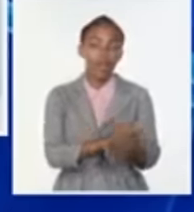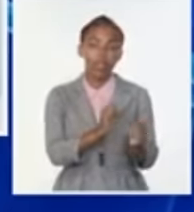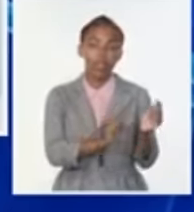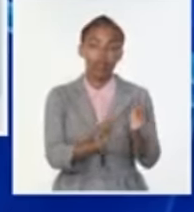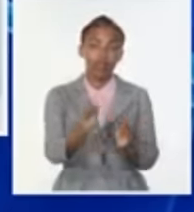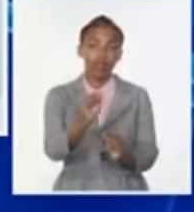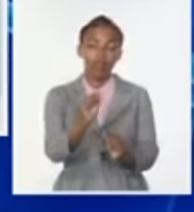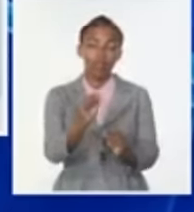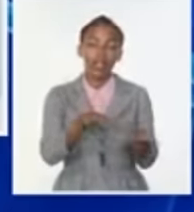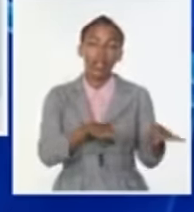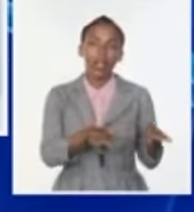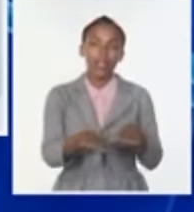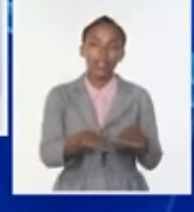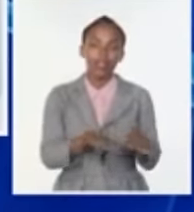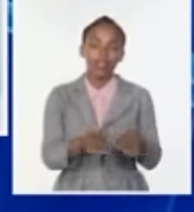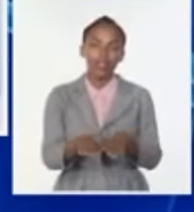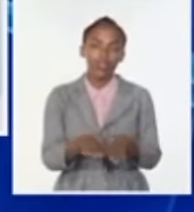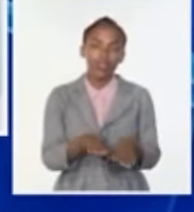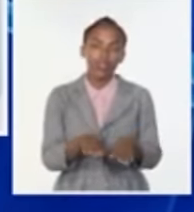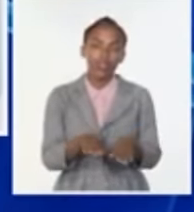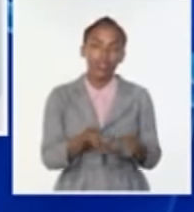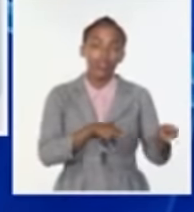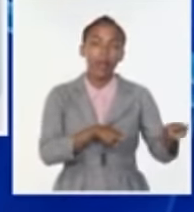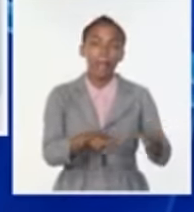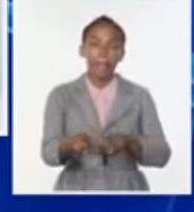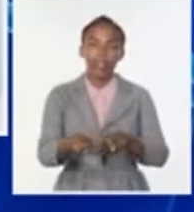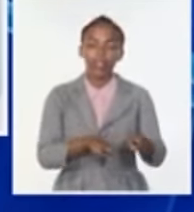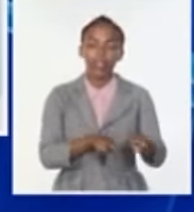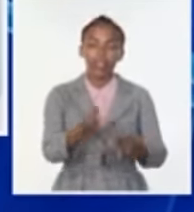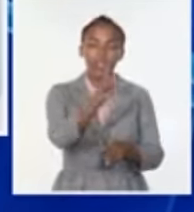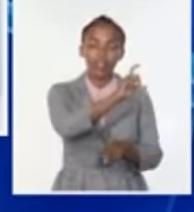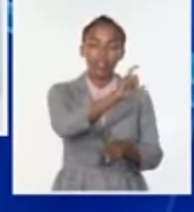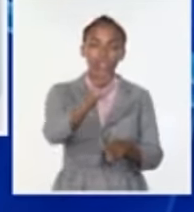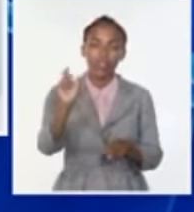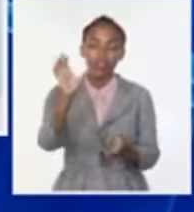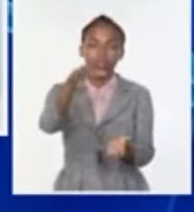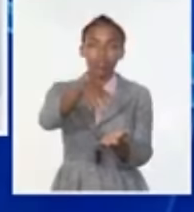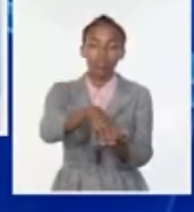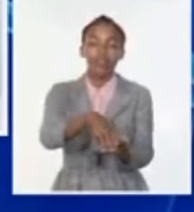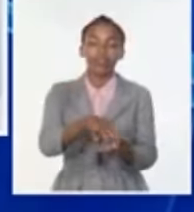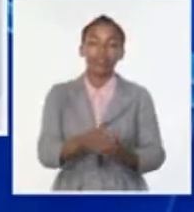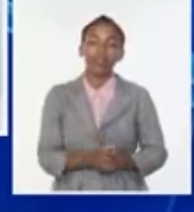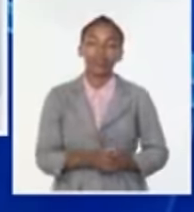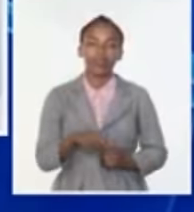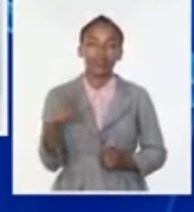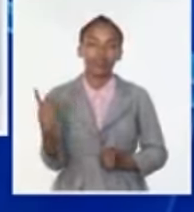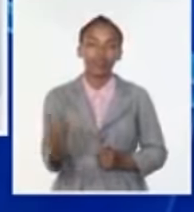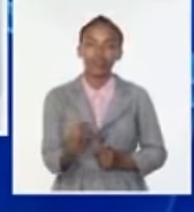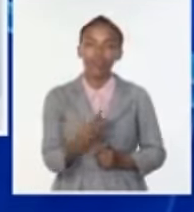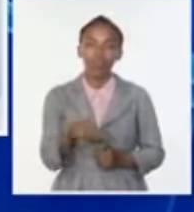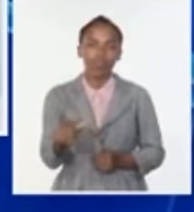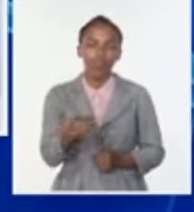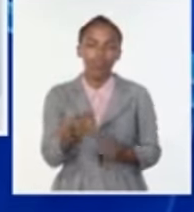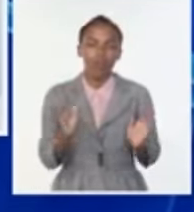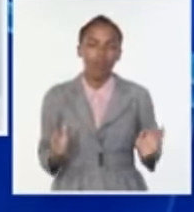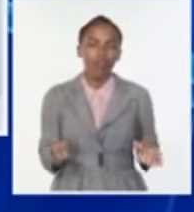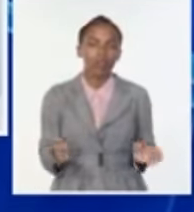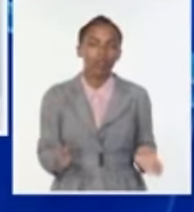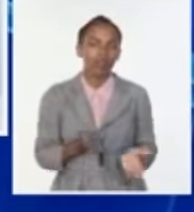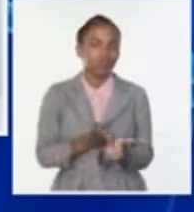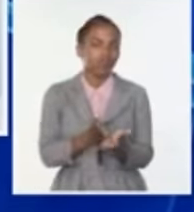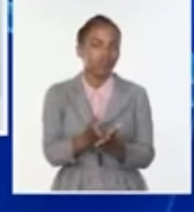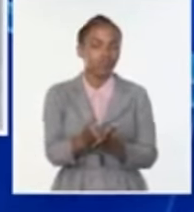y de las administraciones locales. Nosotros vamos a avanzar, igual que le expliqué, en las